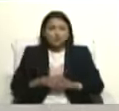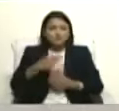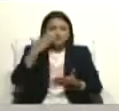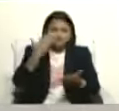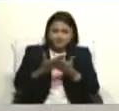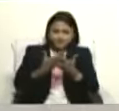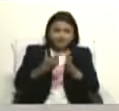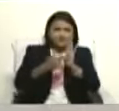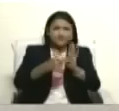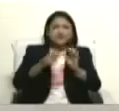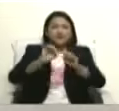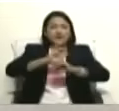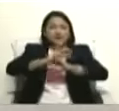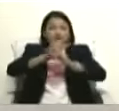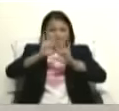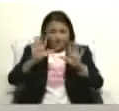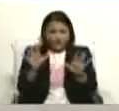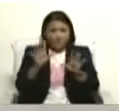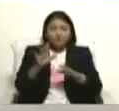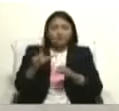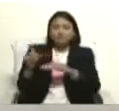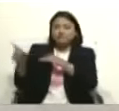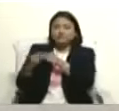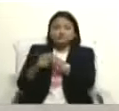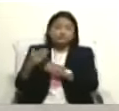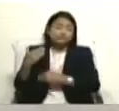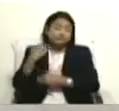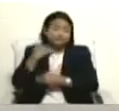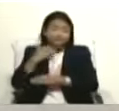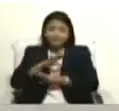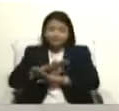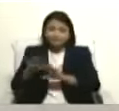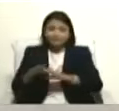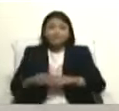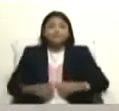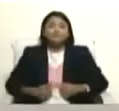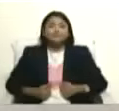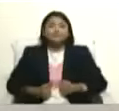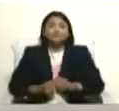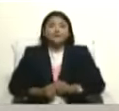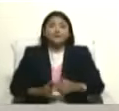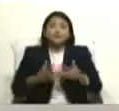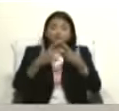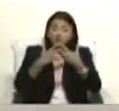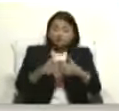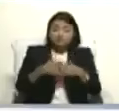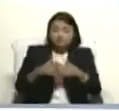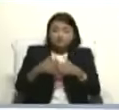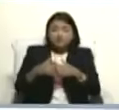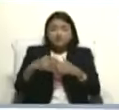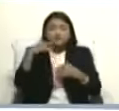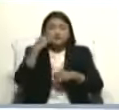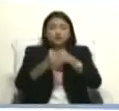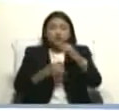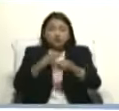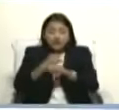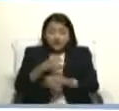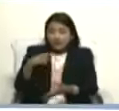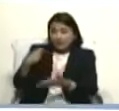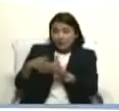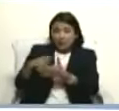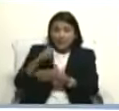claro que Guyana salió muy trasquilada. Por más que las corporaciones mediáticas pagadas por la